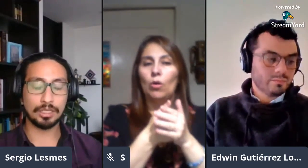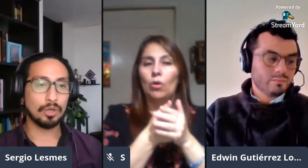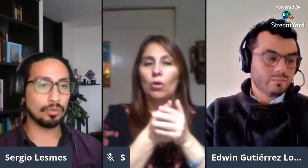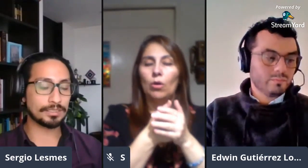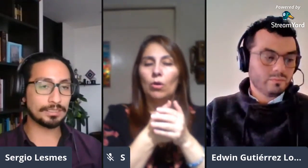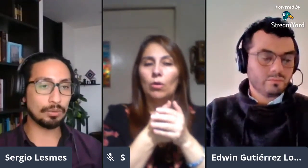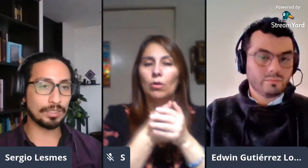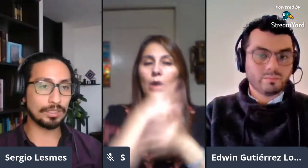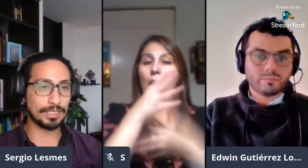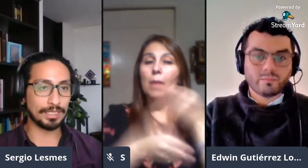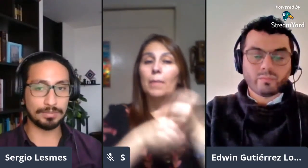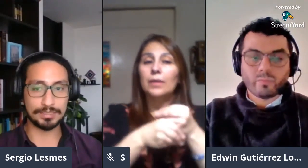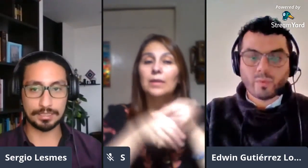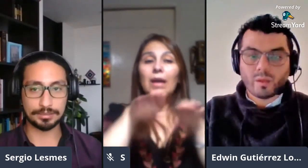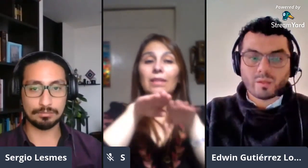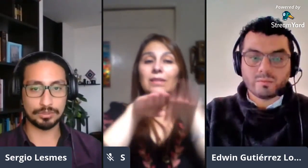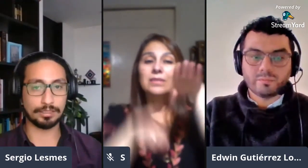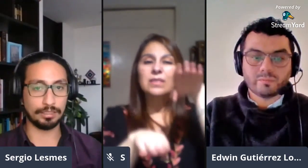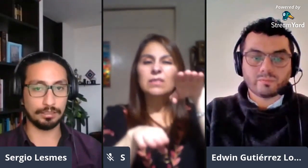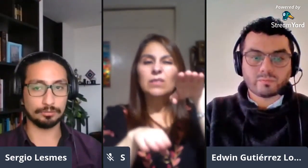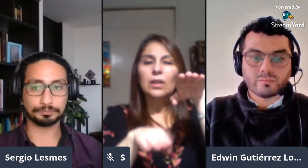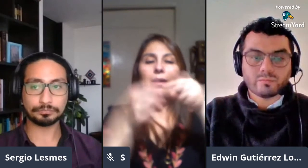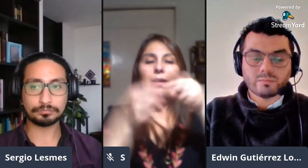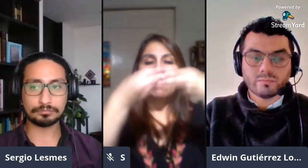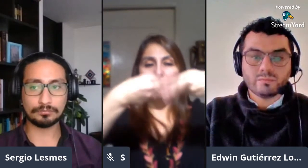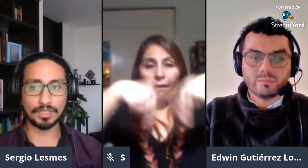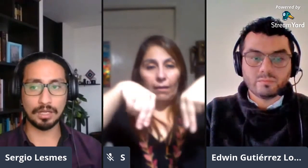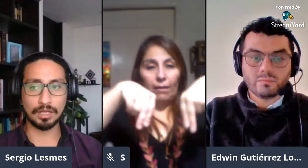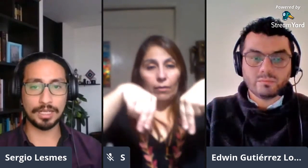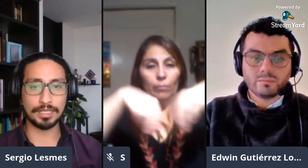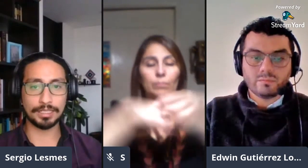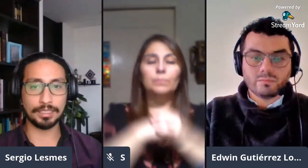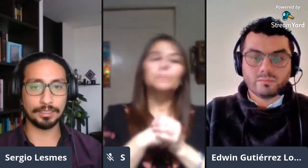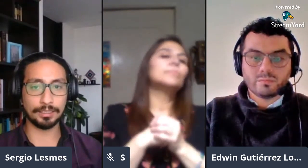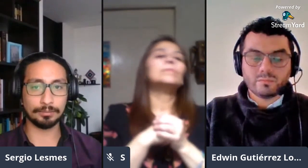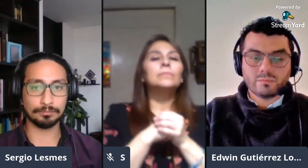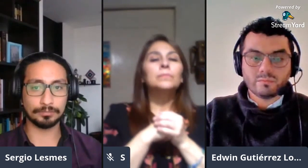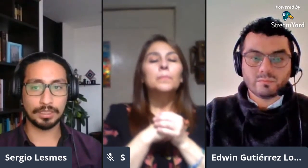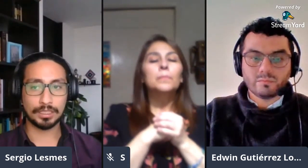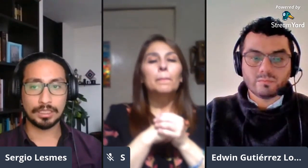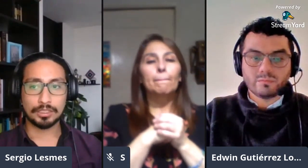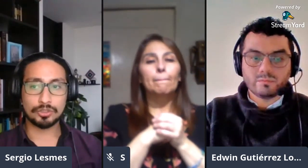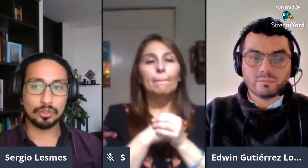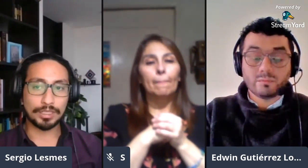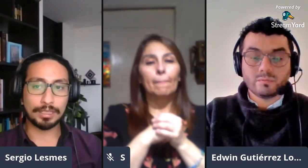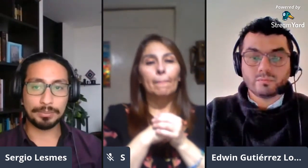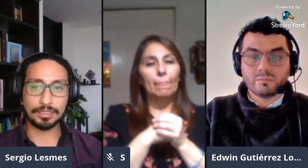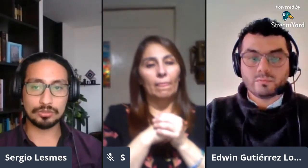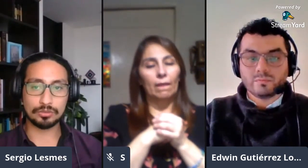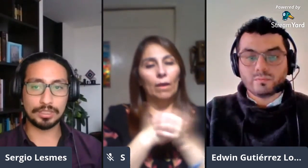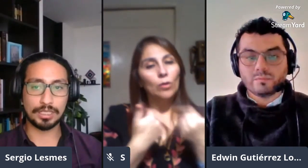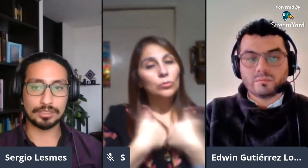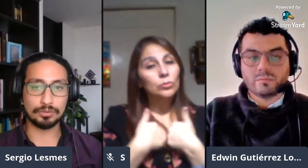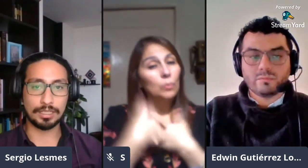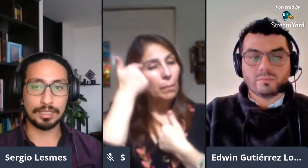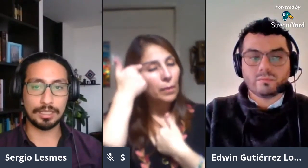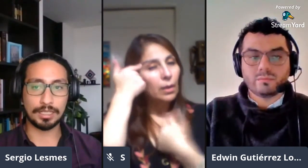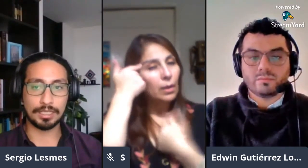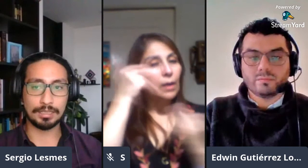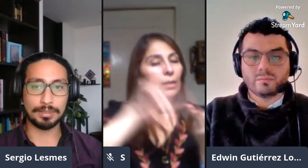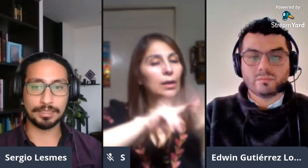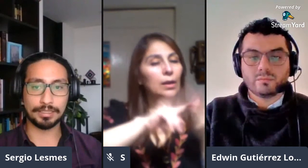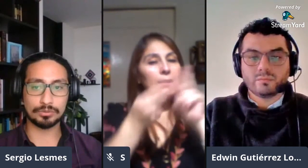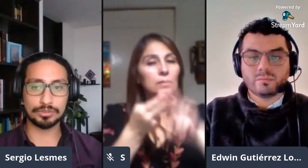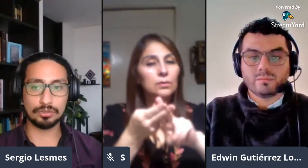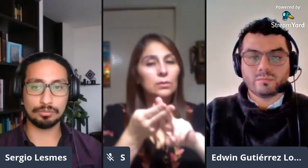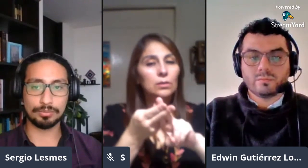unas desigualdades basadas, digamos, en el género. Ahora, yo lo que pienso con relación al papel, digamos,